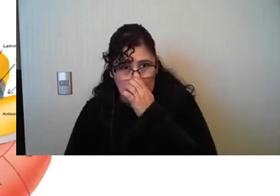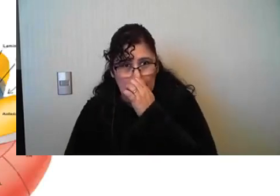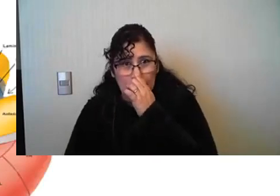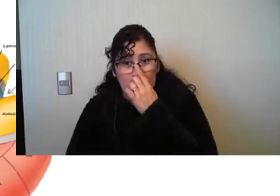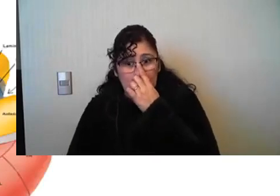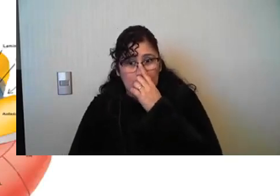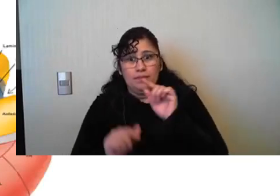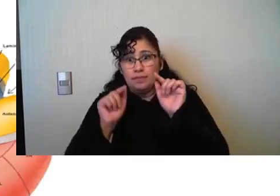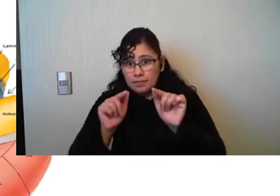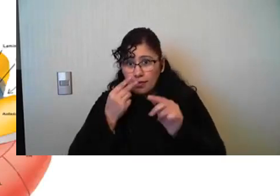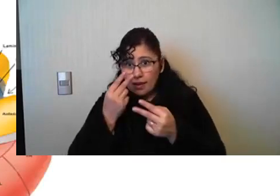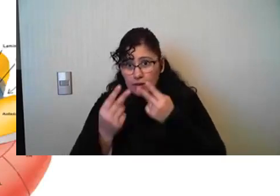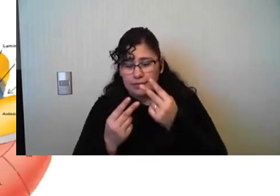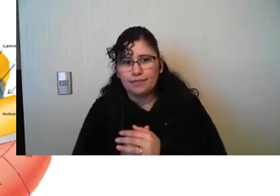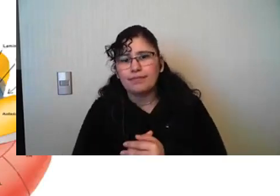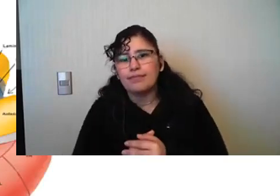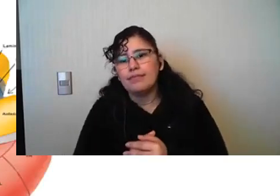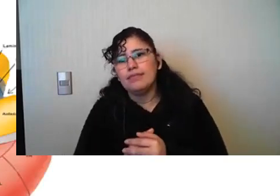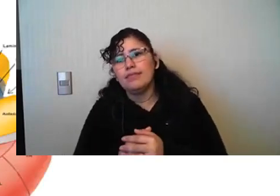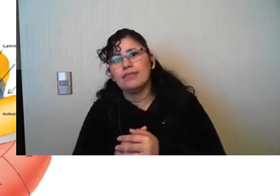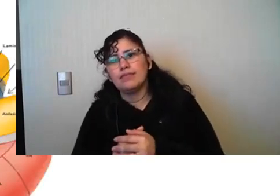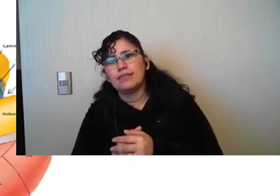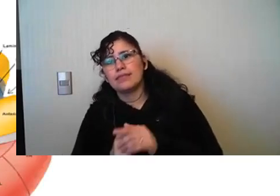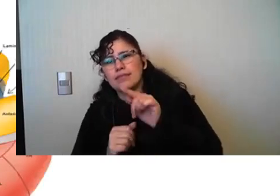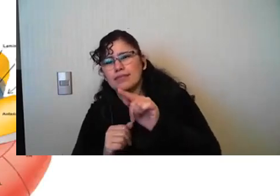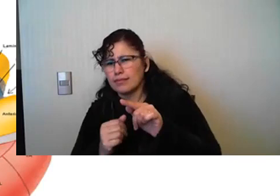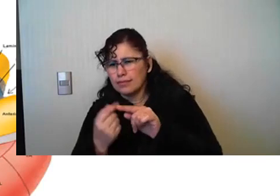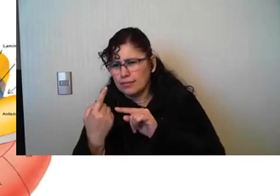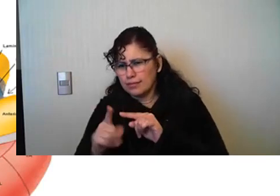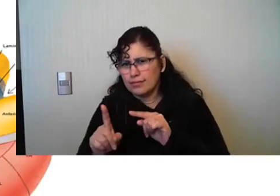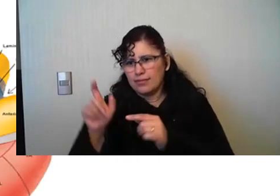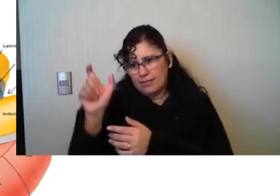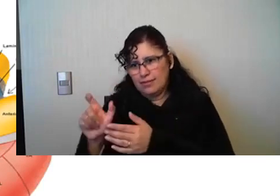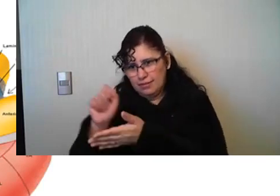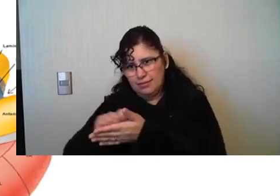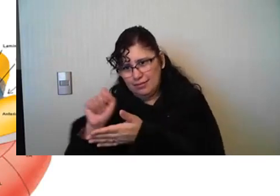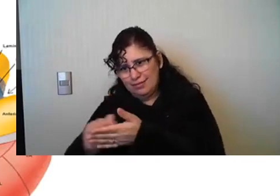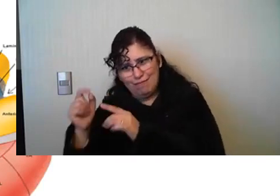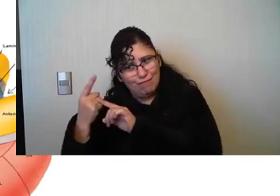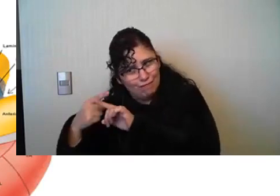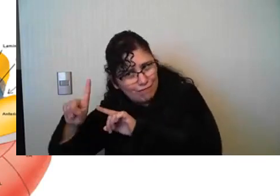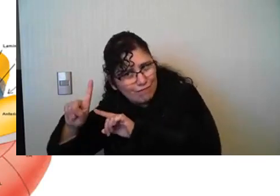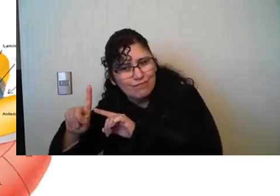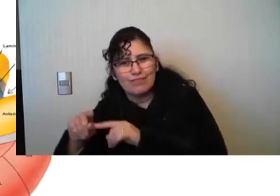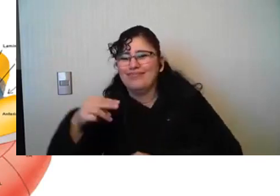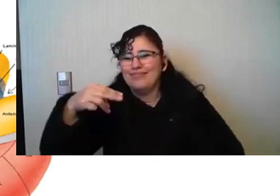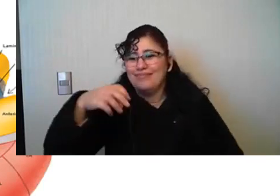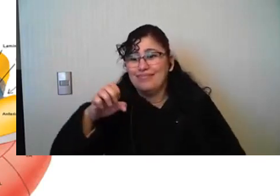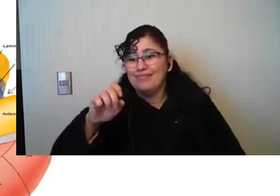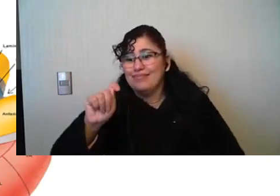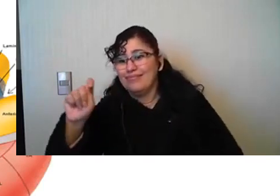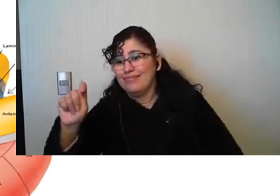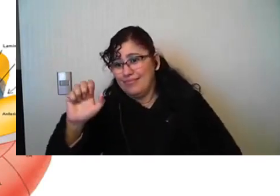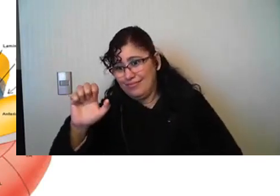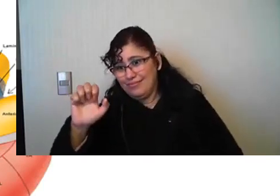Bueno, aquí hay otra vista. Aquí tenemos un autor y tenemos el famoso Nether, digamos que la